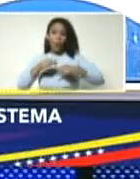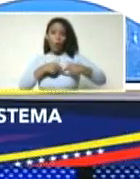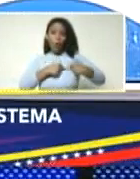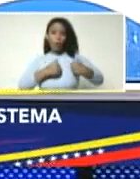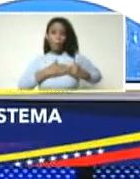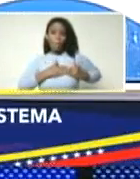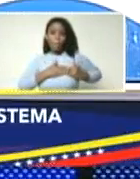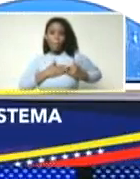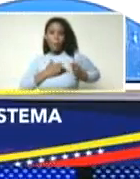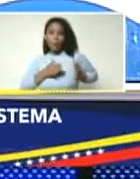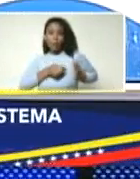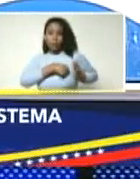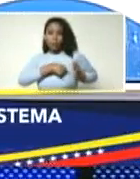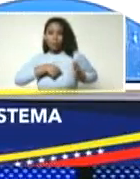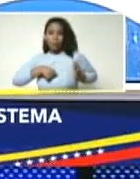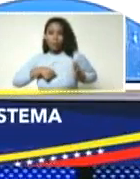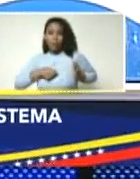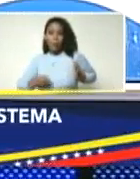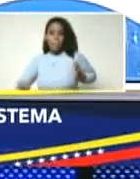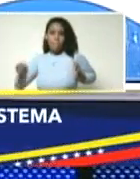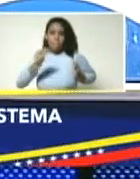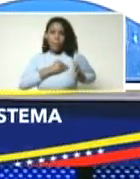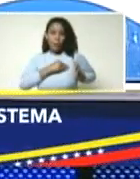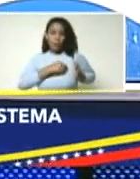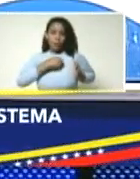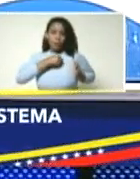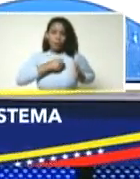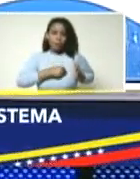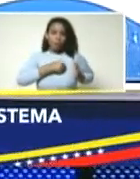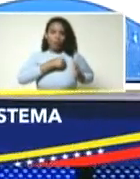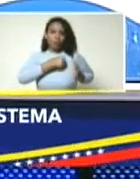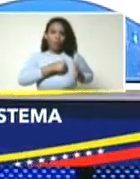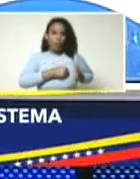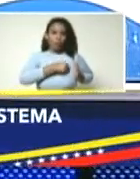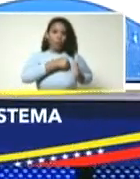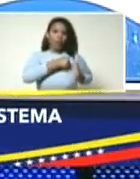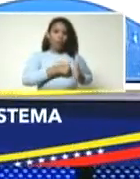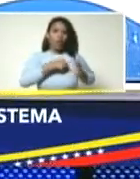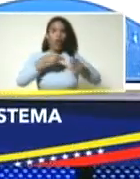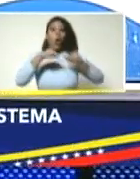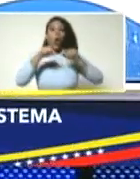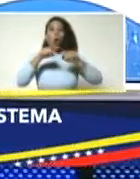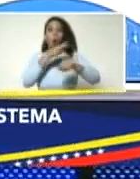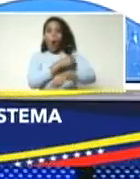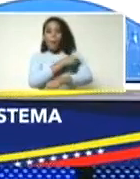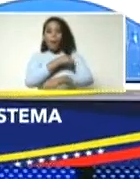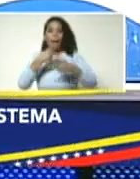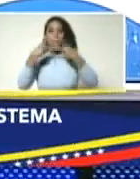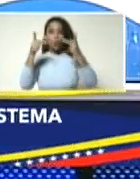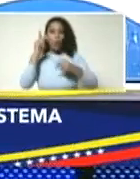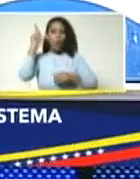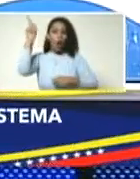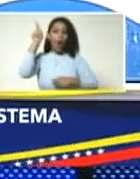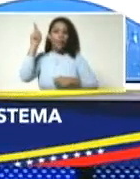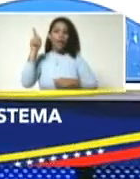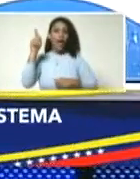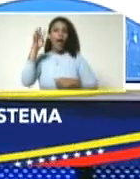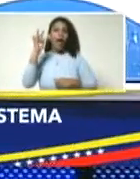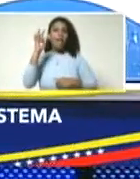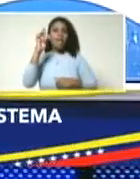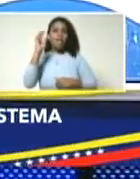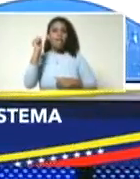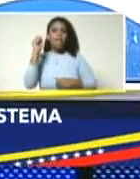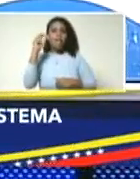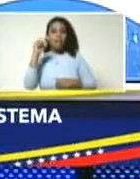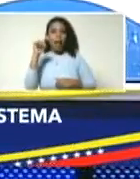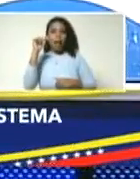abierto. Le pusieron un marcapaso en un hospital público de Frankfurt. Y bueno, yo estaba